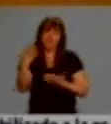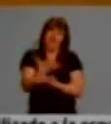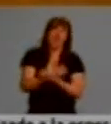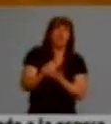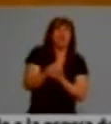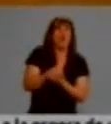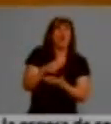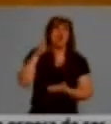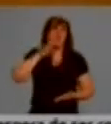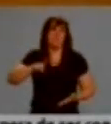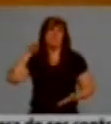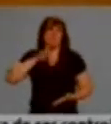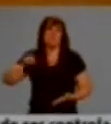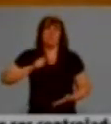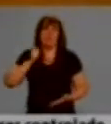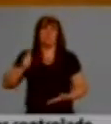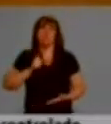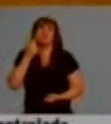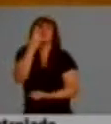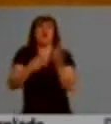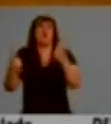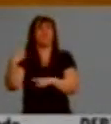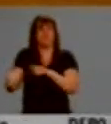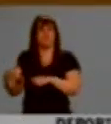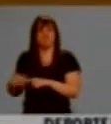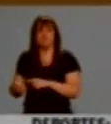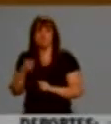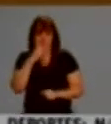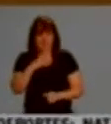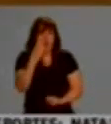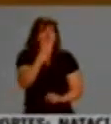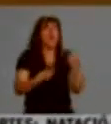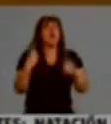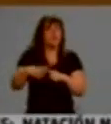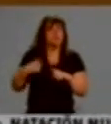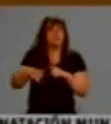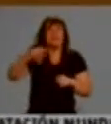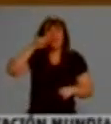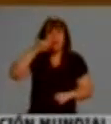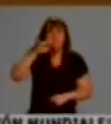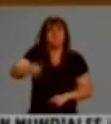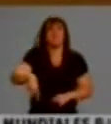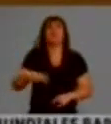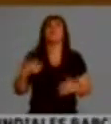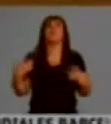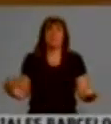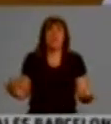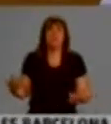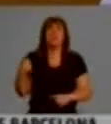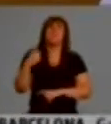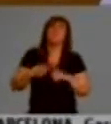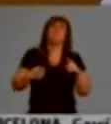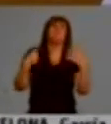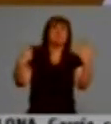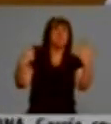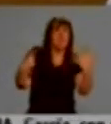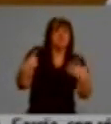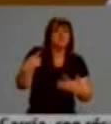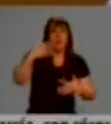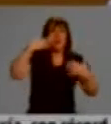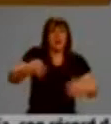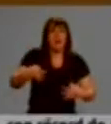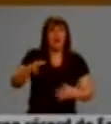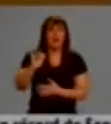salvo algunas cosas. ¿Cuáles cosas son ciertas? ¿Cuáles son las verdades? ¿La media docena de verdades que ha dicho usted aquí que había?